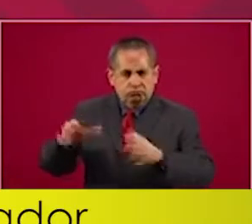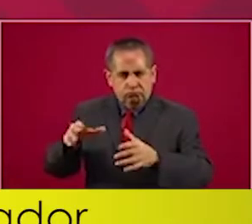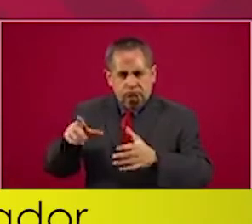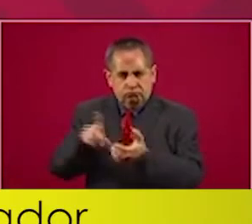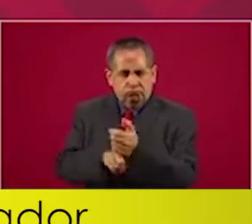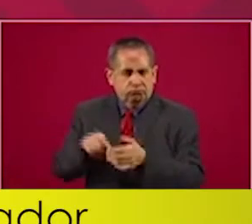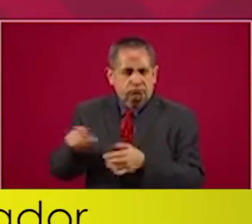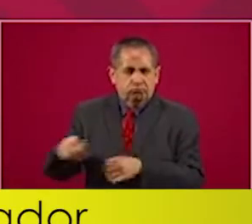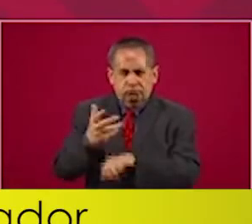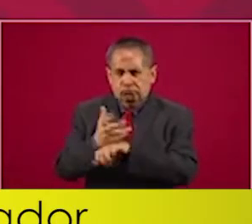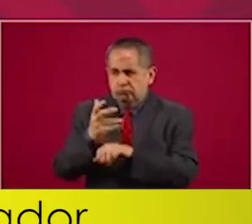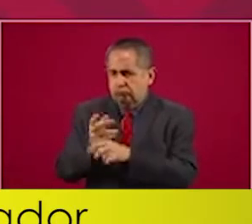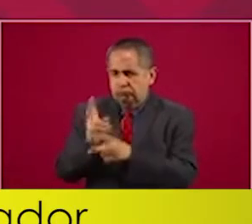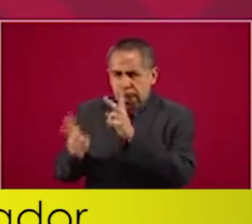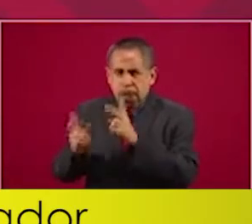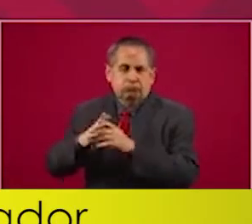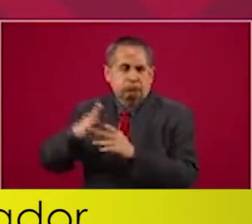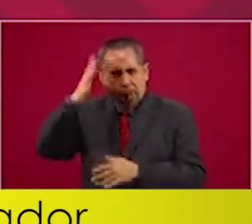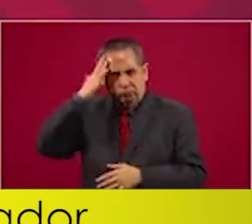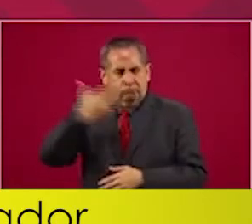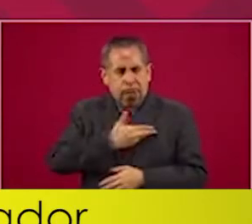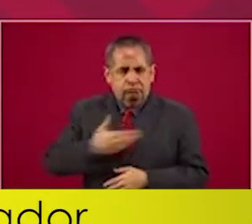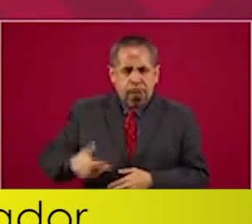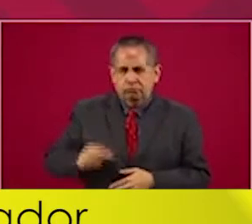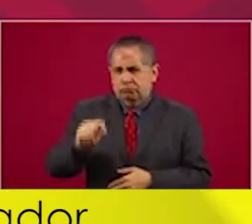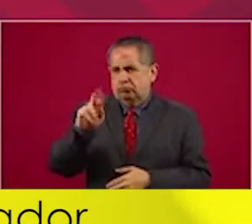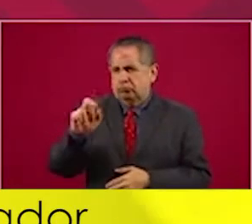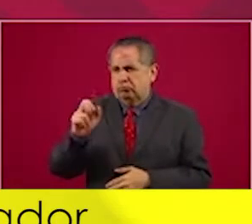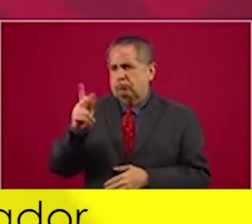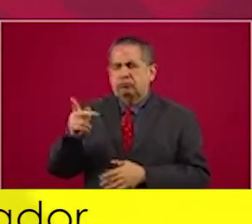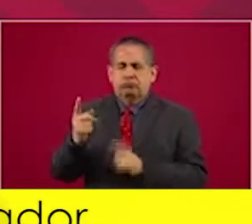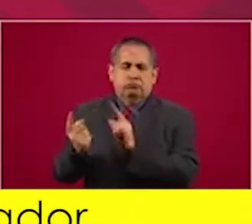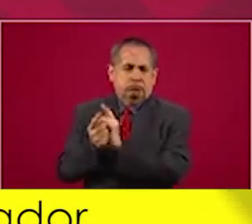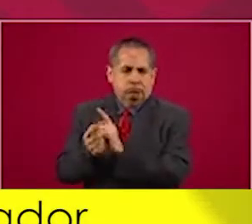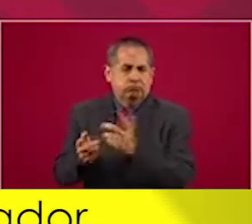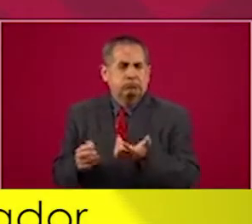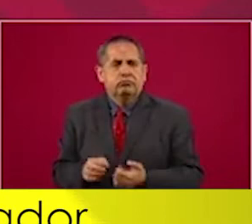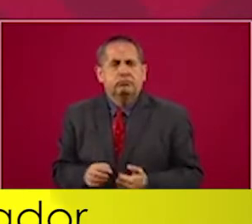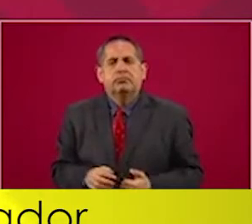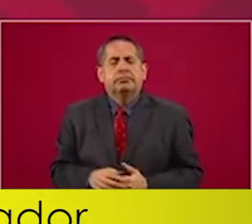de Estados Unidos, que encabeza el presidente Donald Trump.